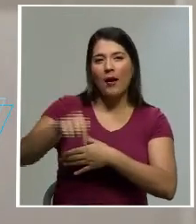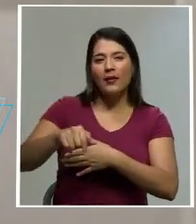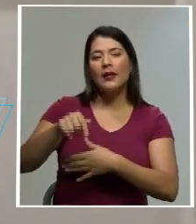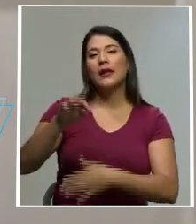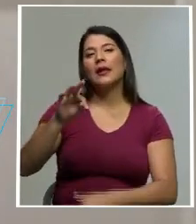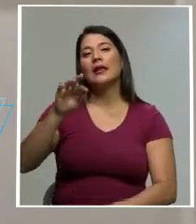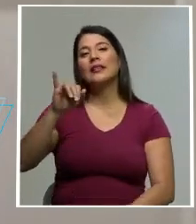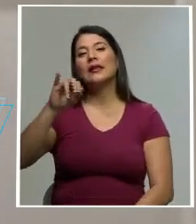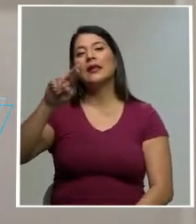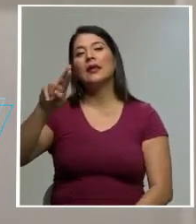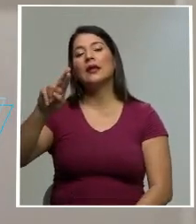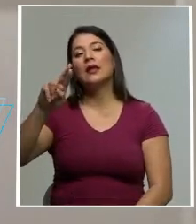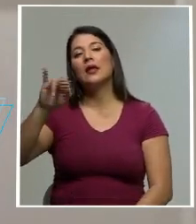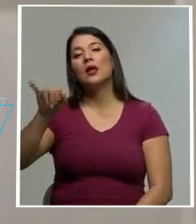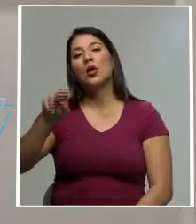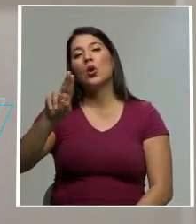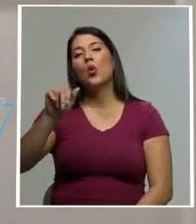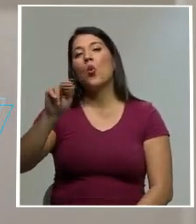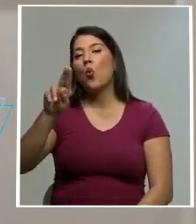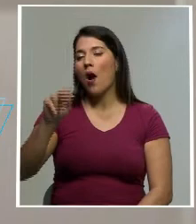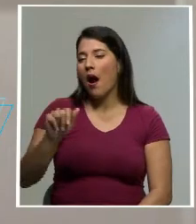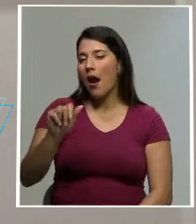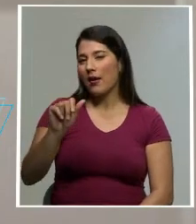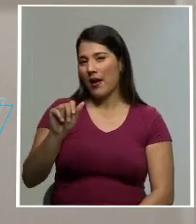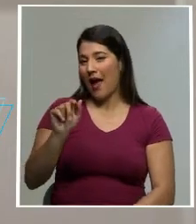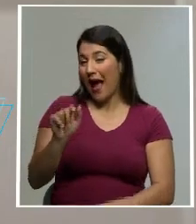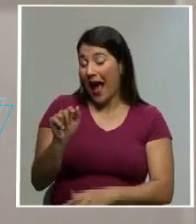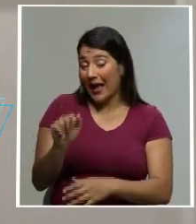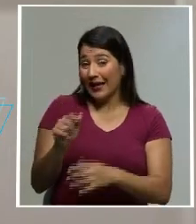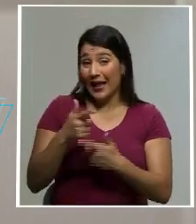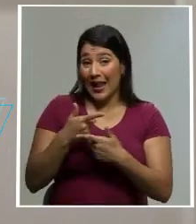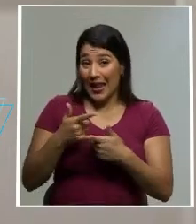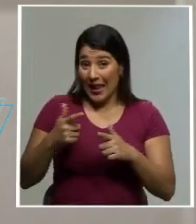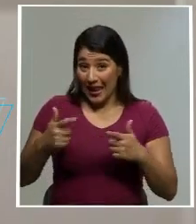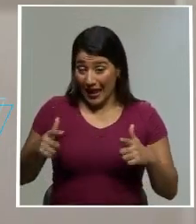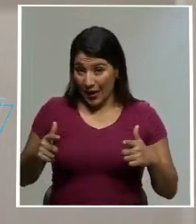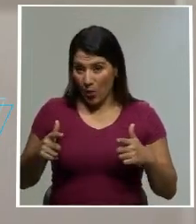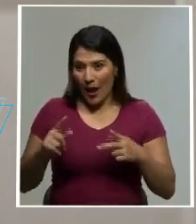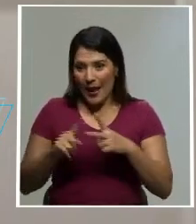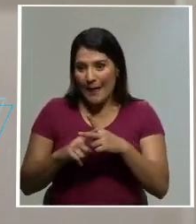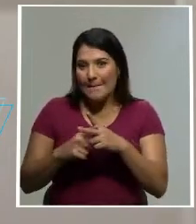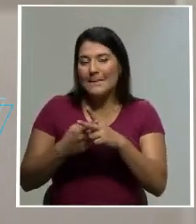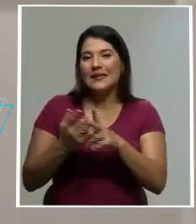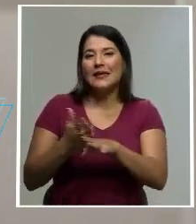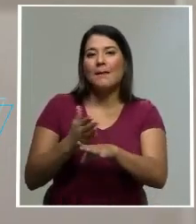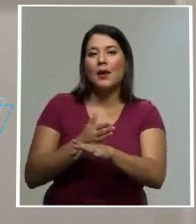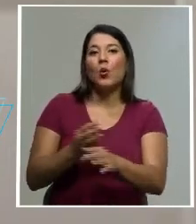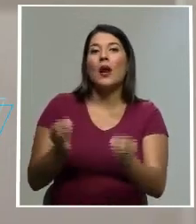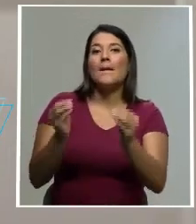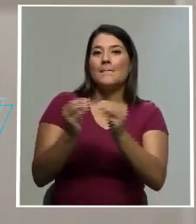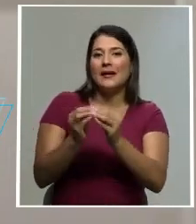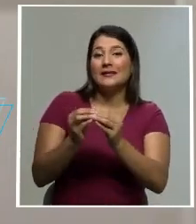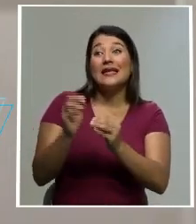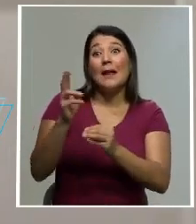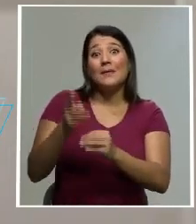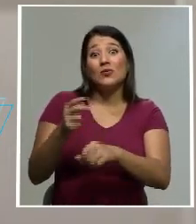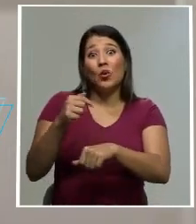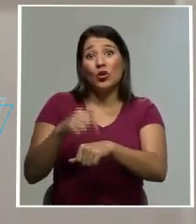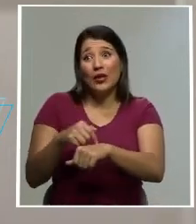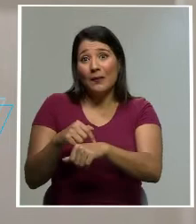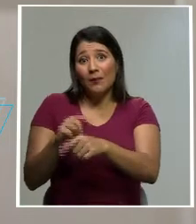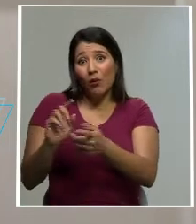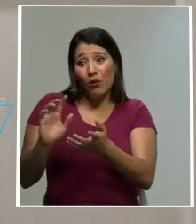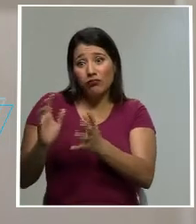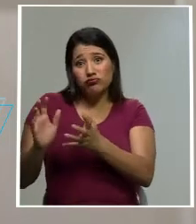Tijuana, es donde el lenguaje se está enriqueciendo más y a la vez se está deformando más. O sea,